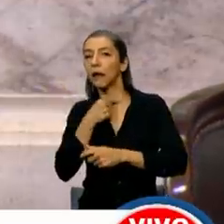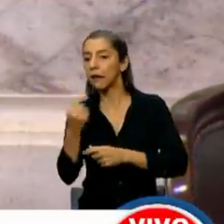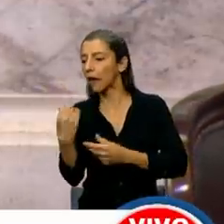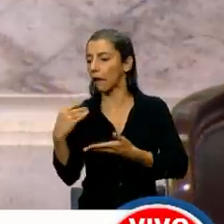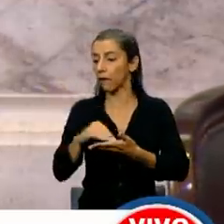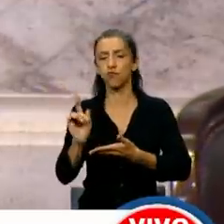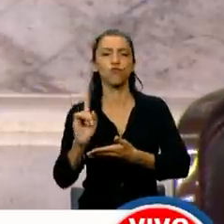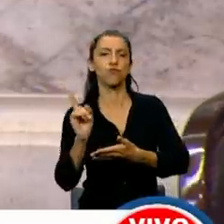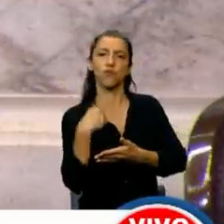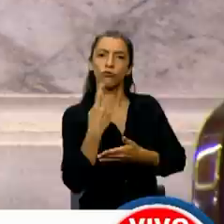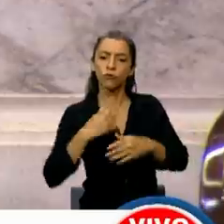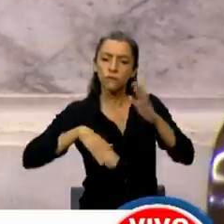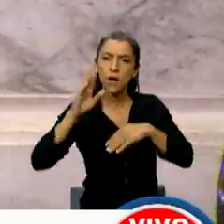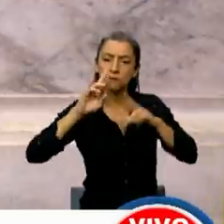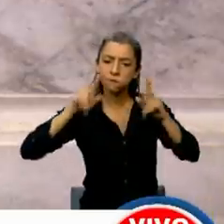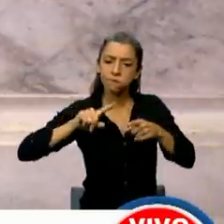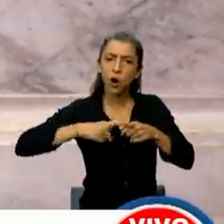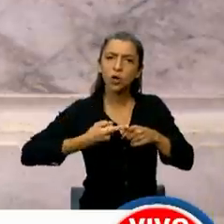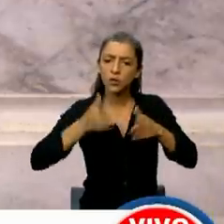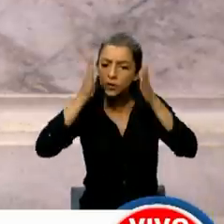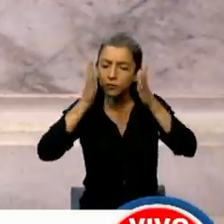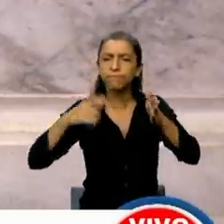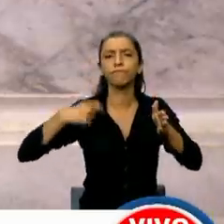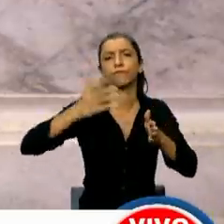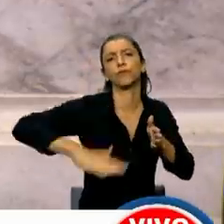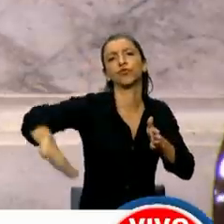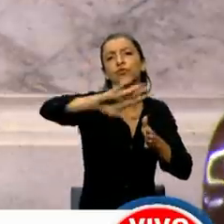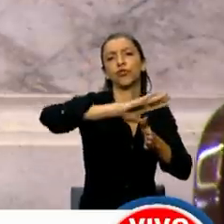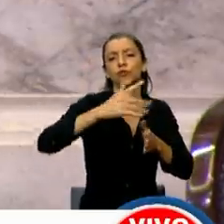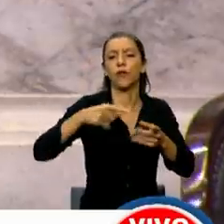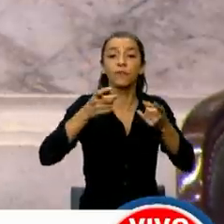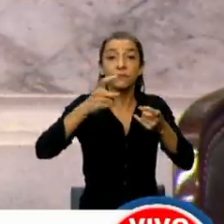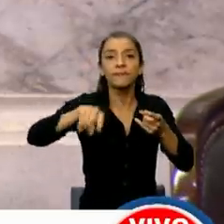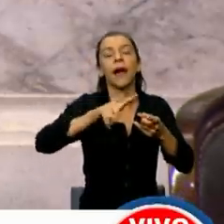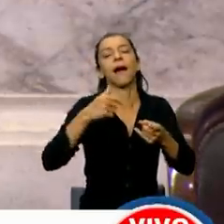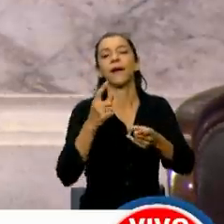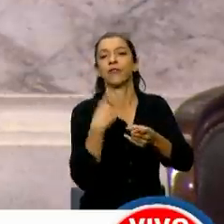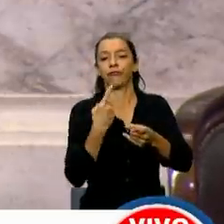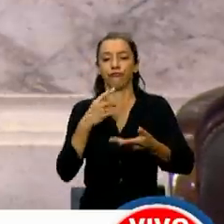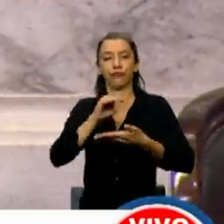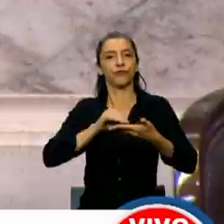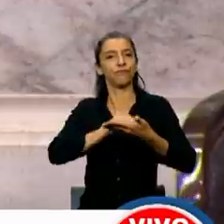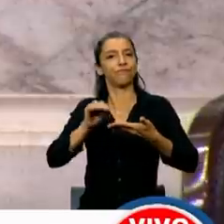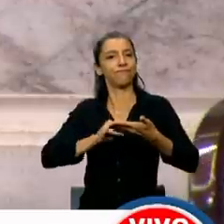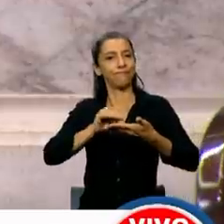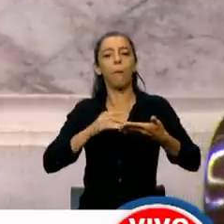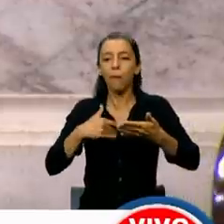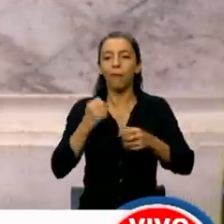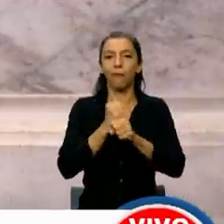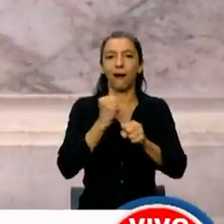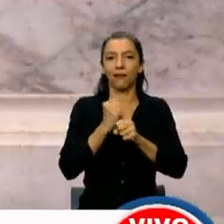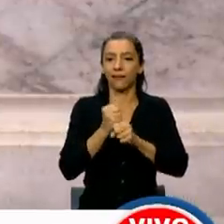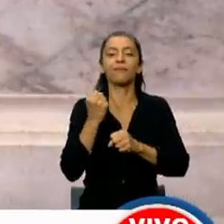política en la argentina la tiene que marcar el pueblo porque eso también va a generar recuperar la confianza